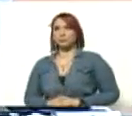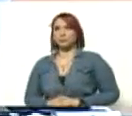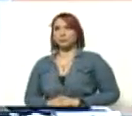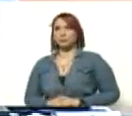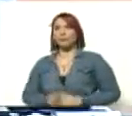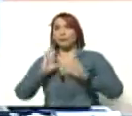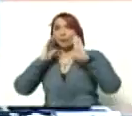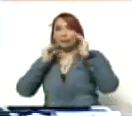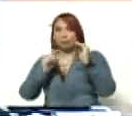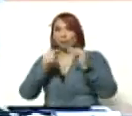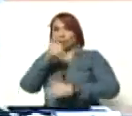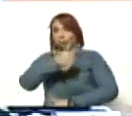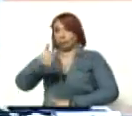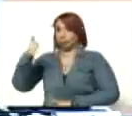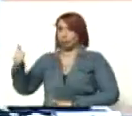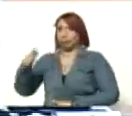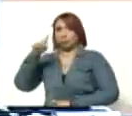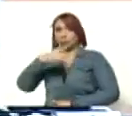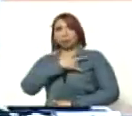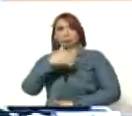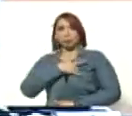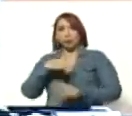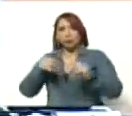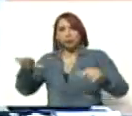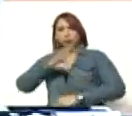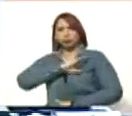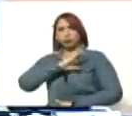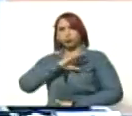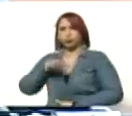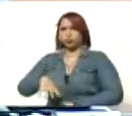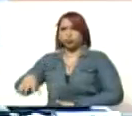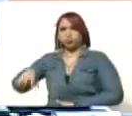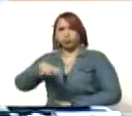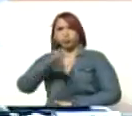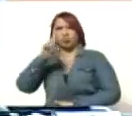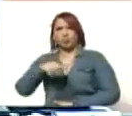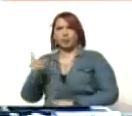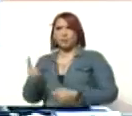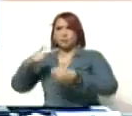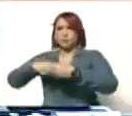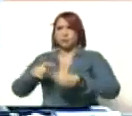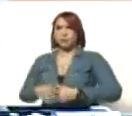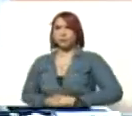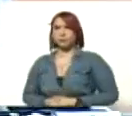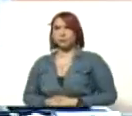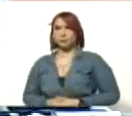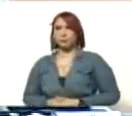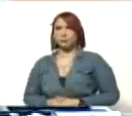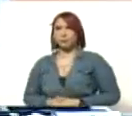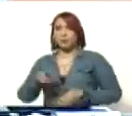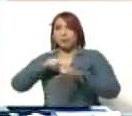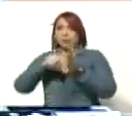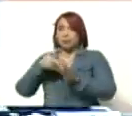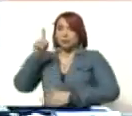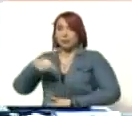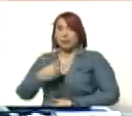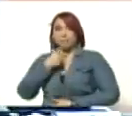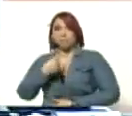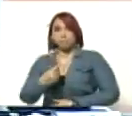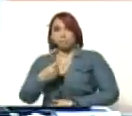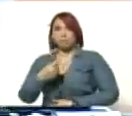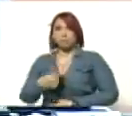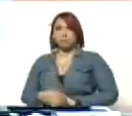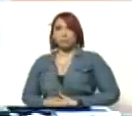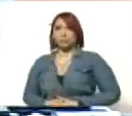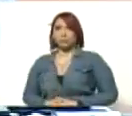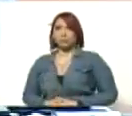que tiene con cada una de sus universidades territorializadas. Y se incorpora también entonces lo que son, quería hacer mención a eso,